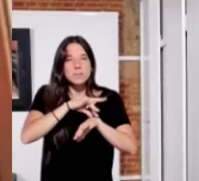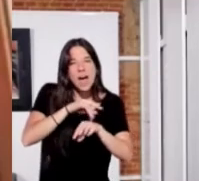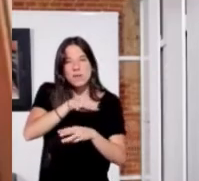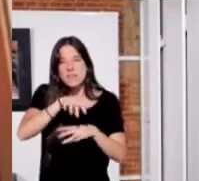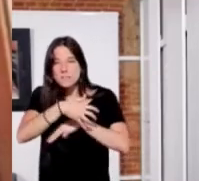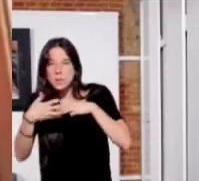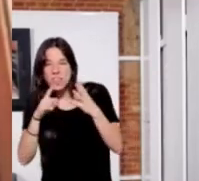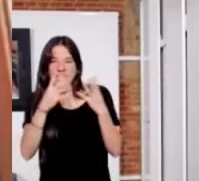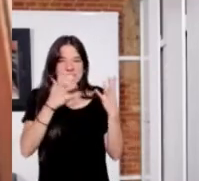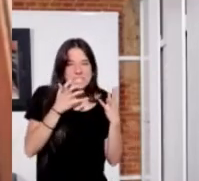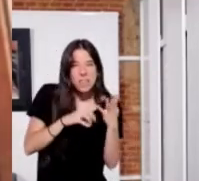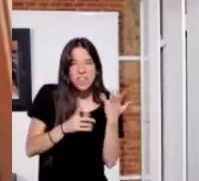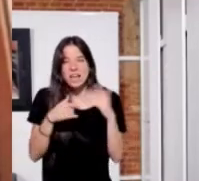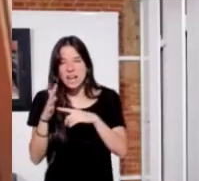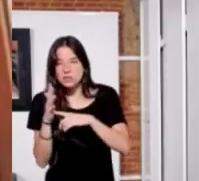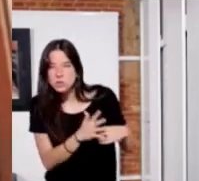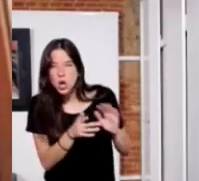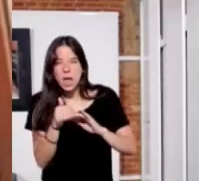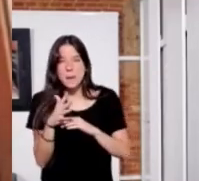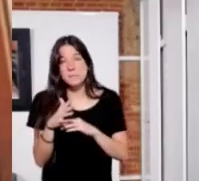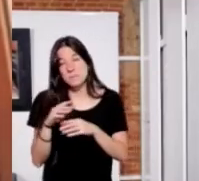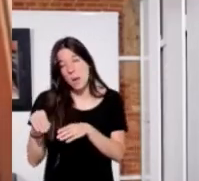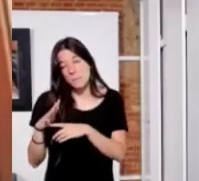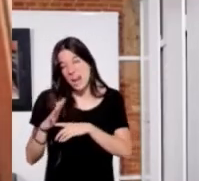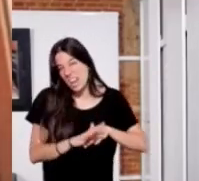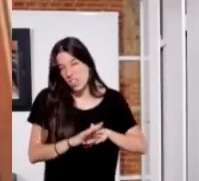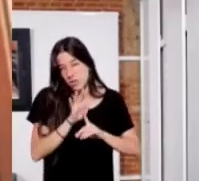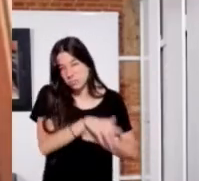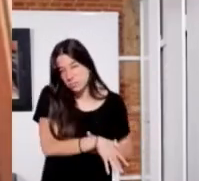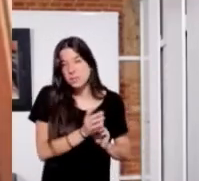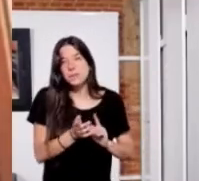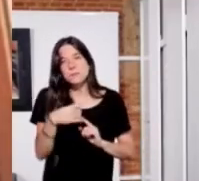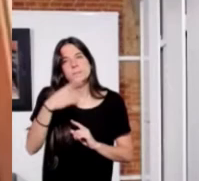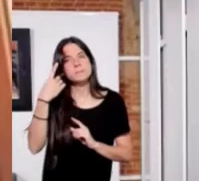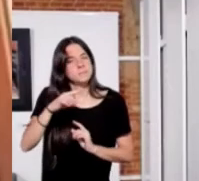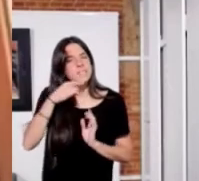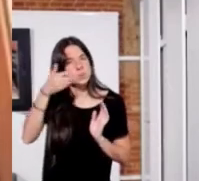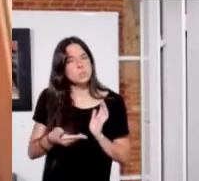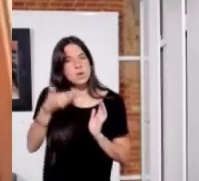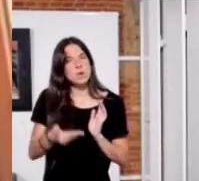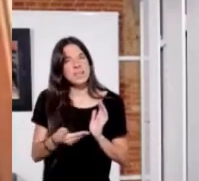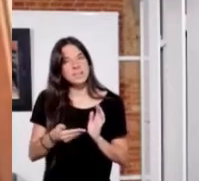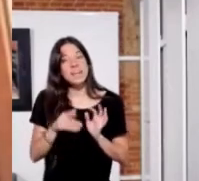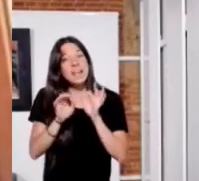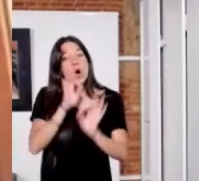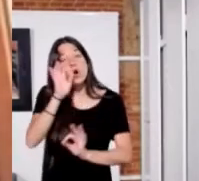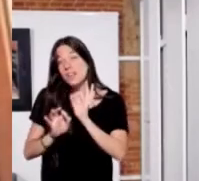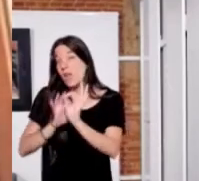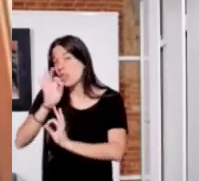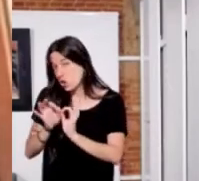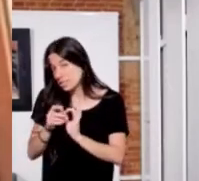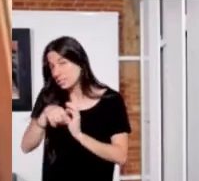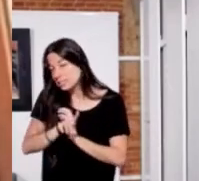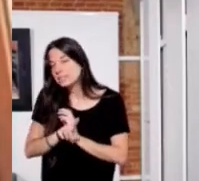tristeza, la exclusión, la marginación. Qué importante es que la organización tenga